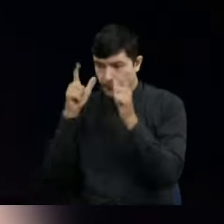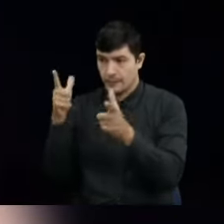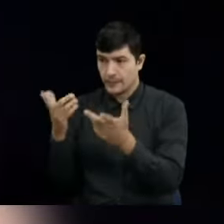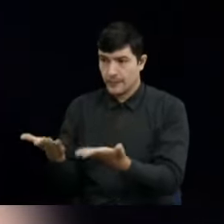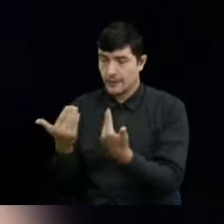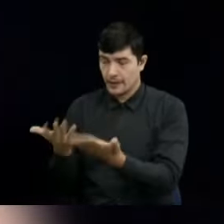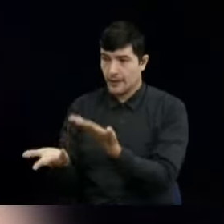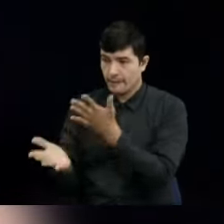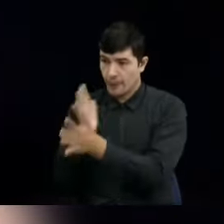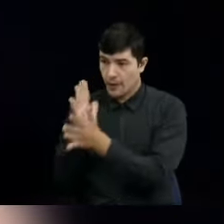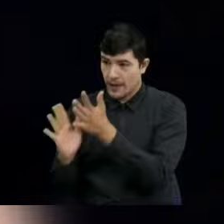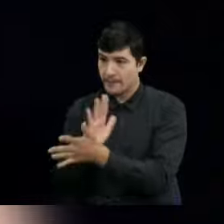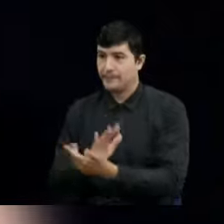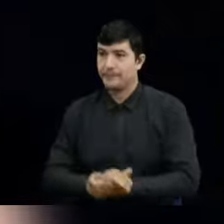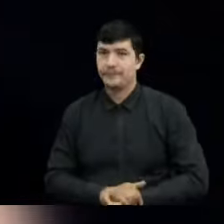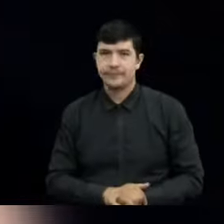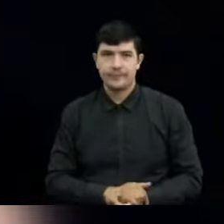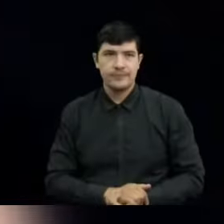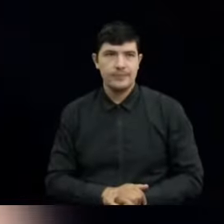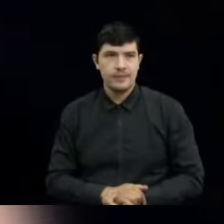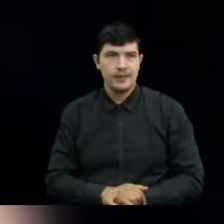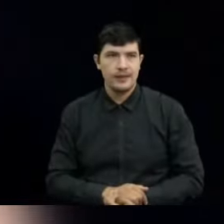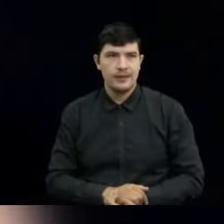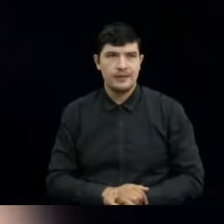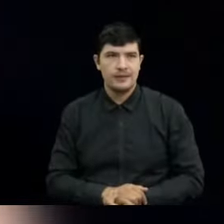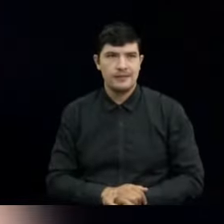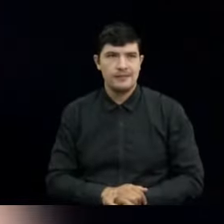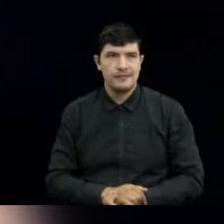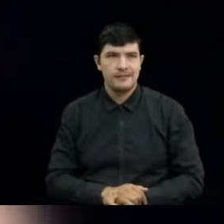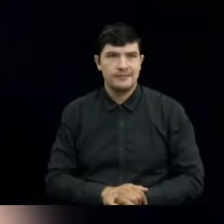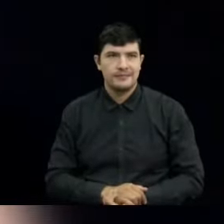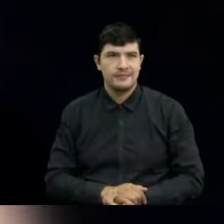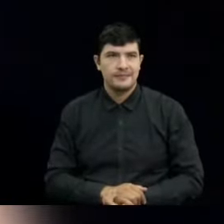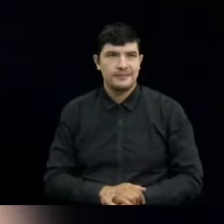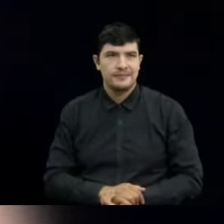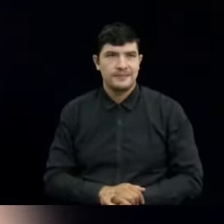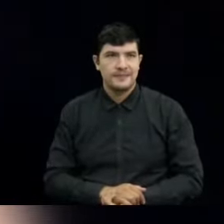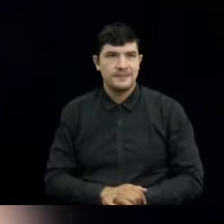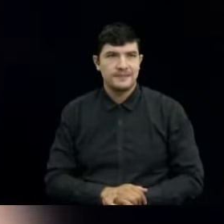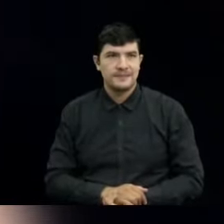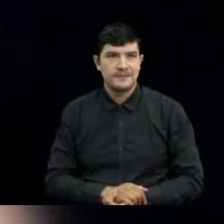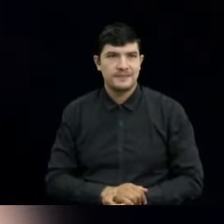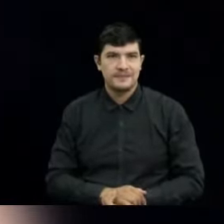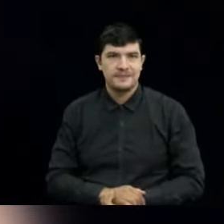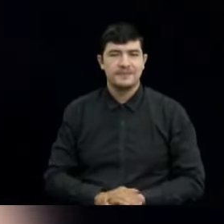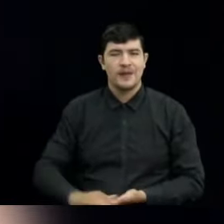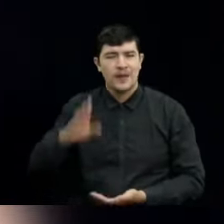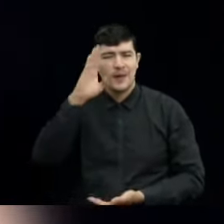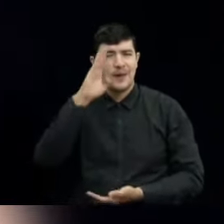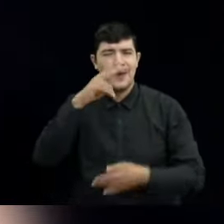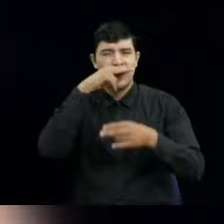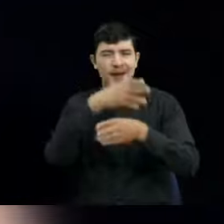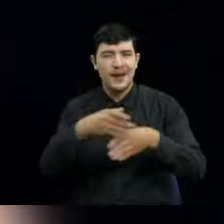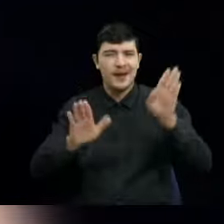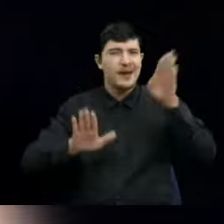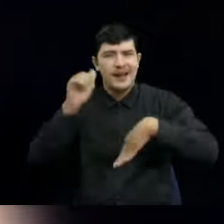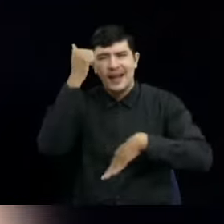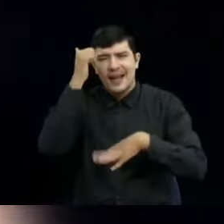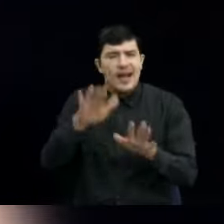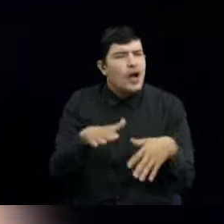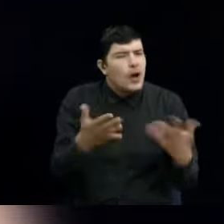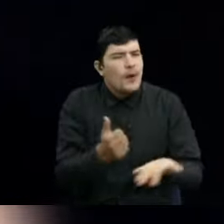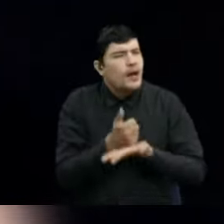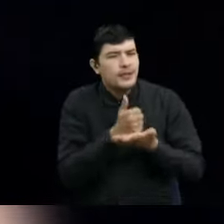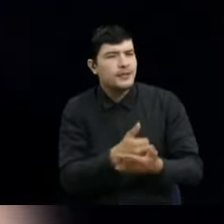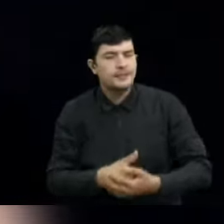Peluquín! Oh. Hola, niños de Presente Profe. ¿Cómo estás, Pedro? ¿En qué puedo ayudar? Muy bien,